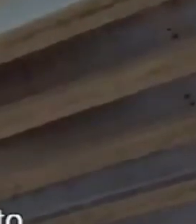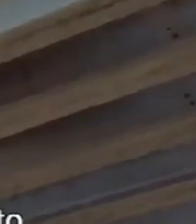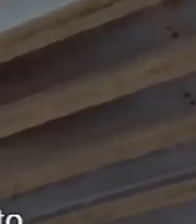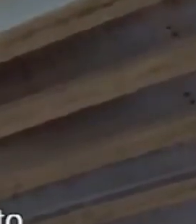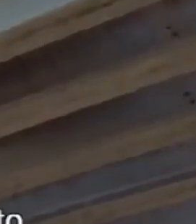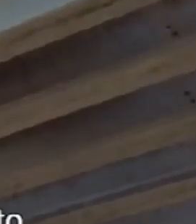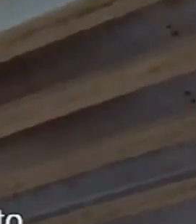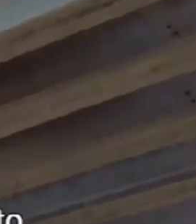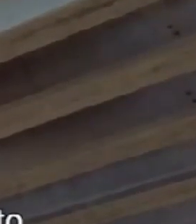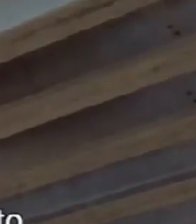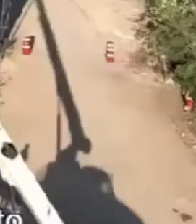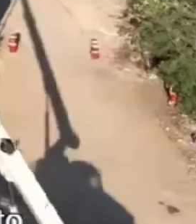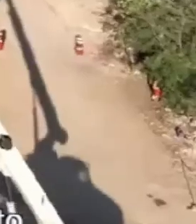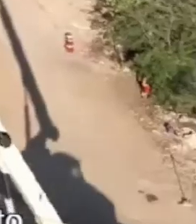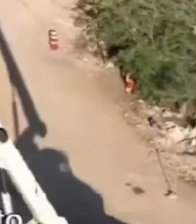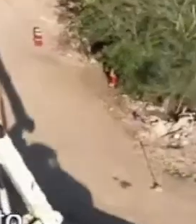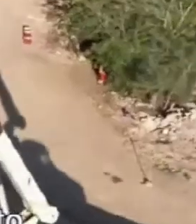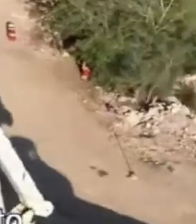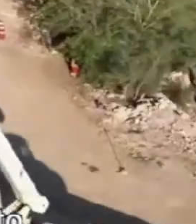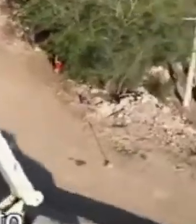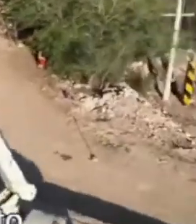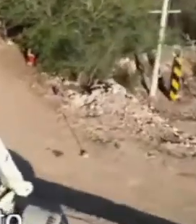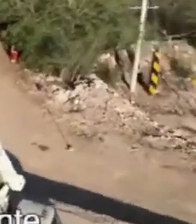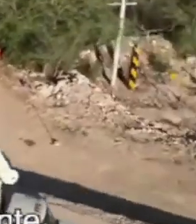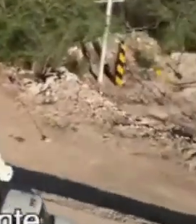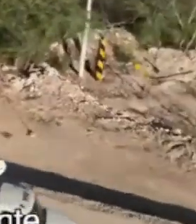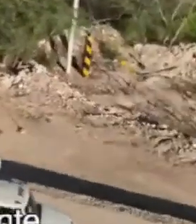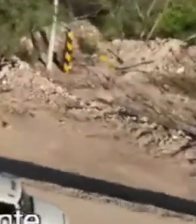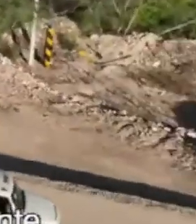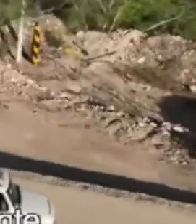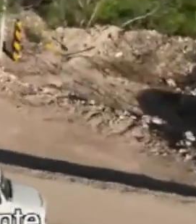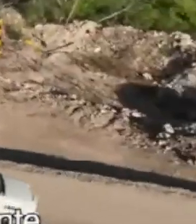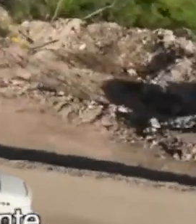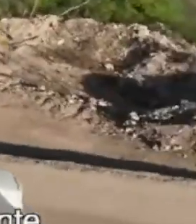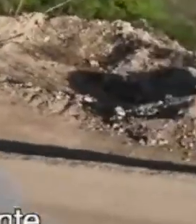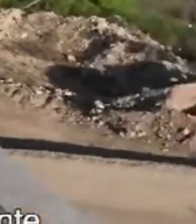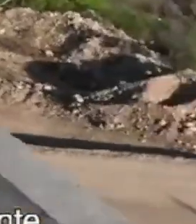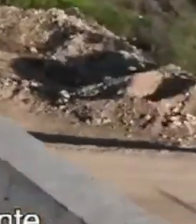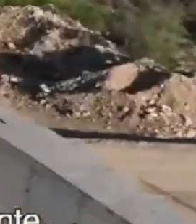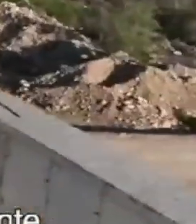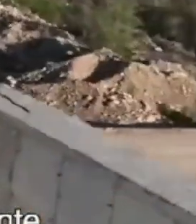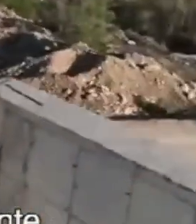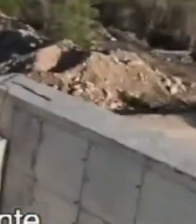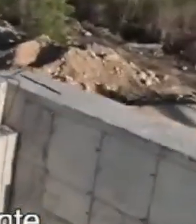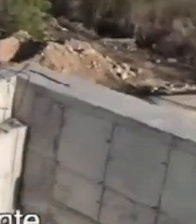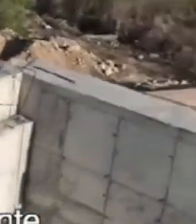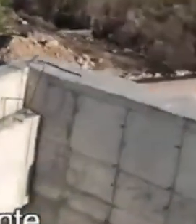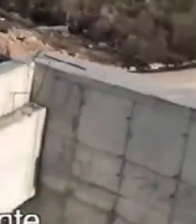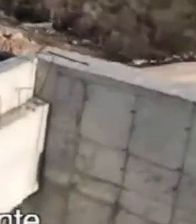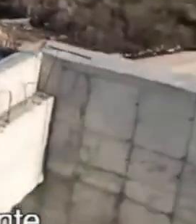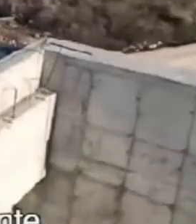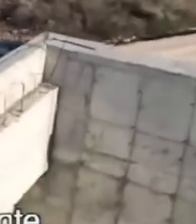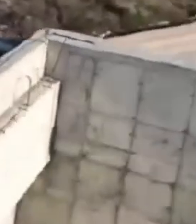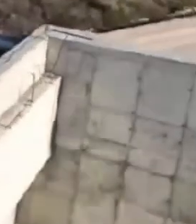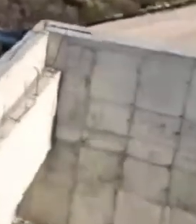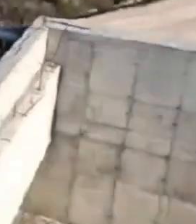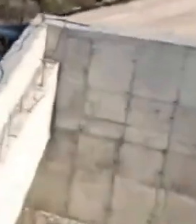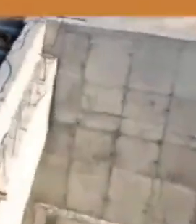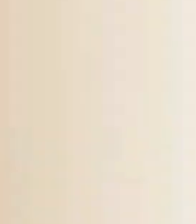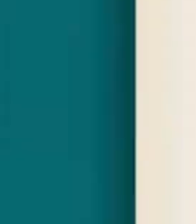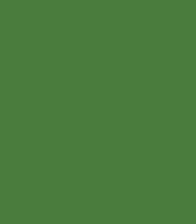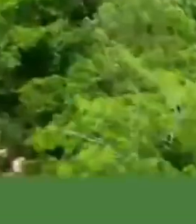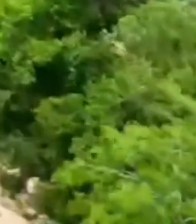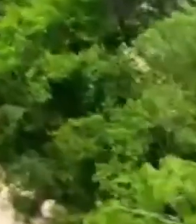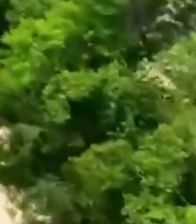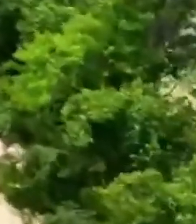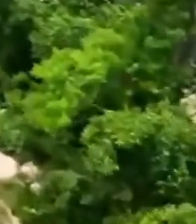la prelosa encima de las estructuras de concreto, formando una cuadrícula que garantizará la resistencia del puente.